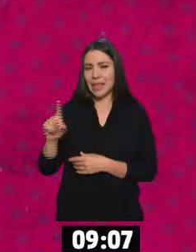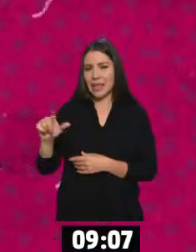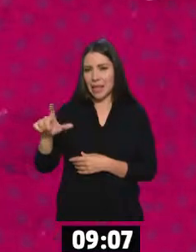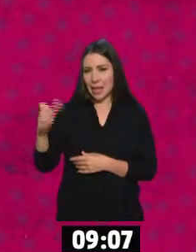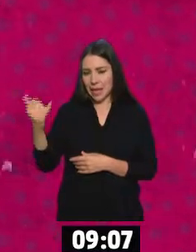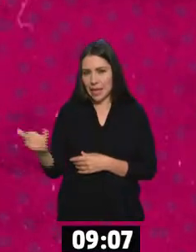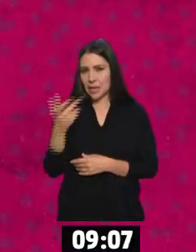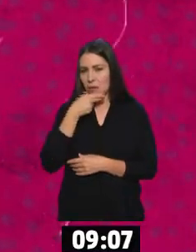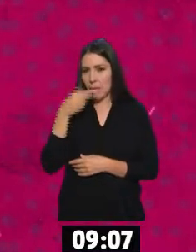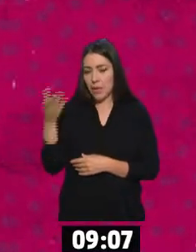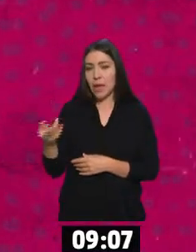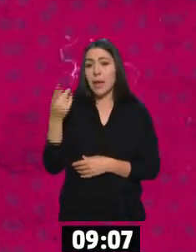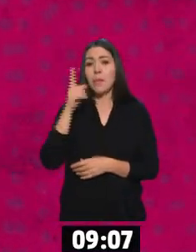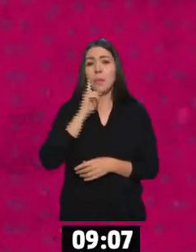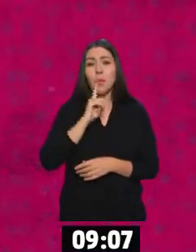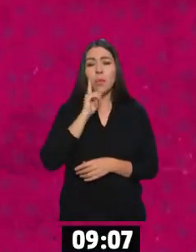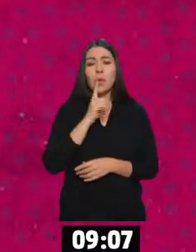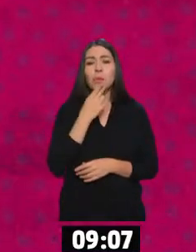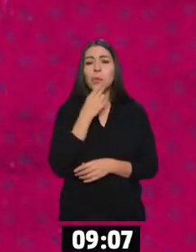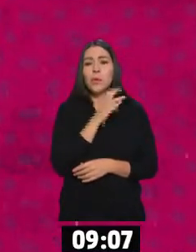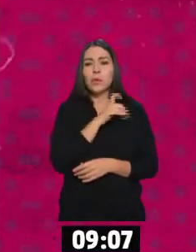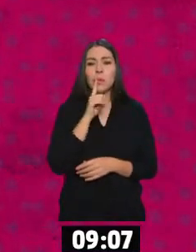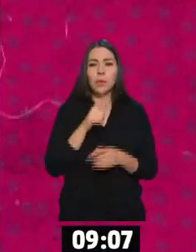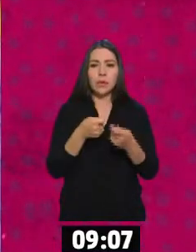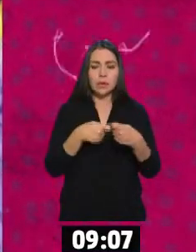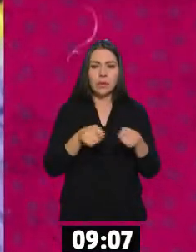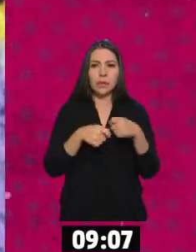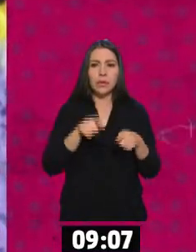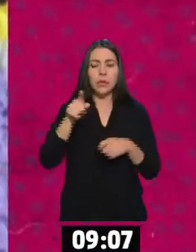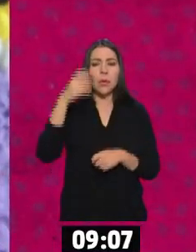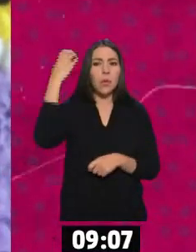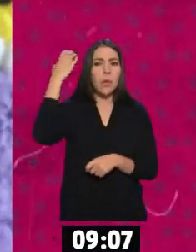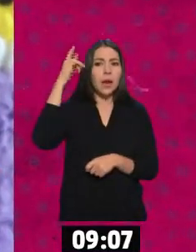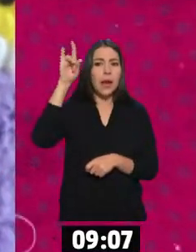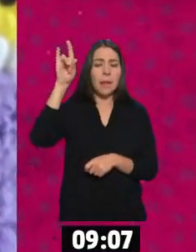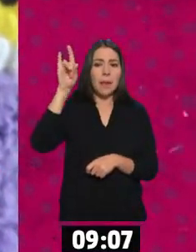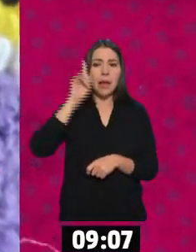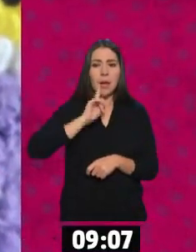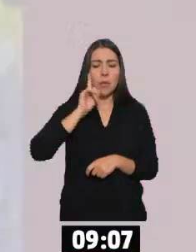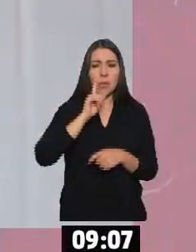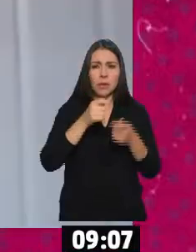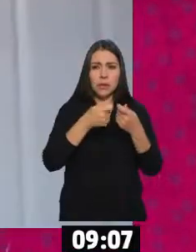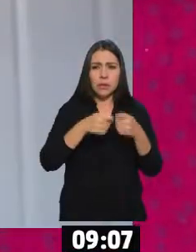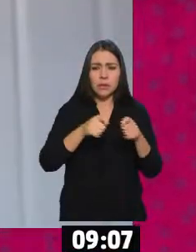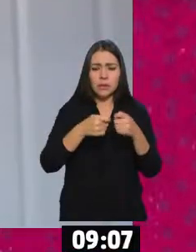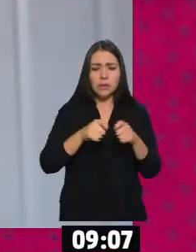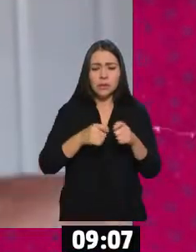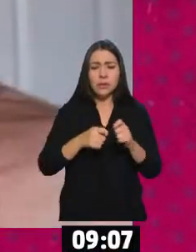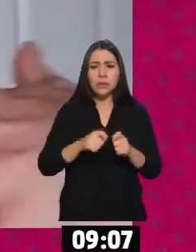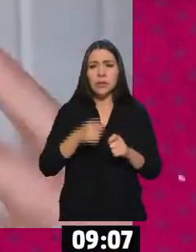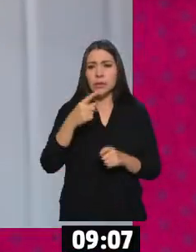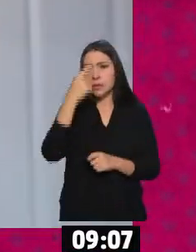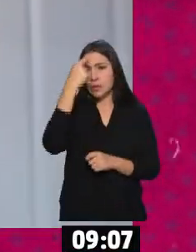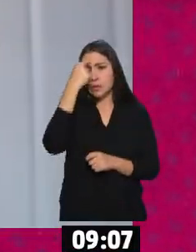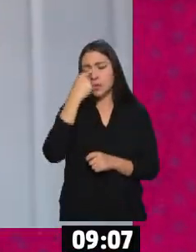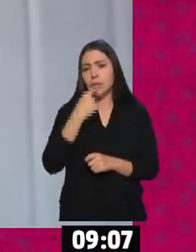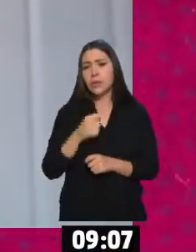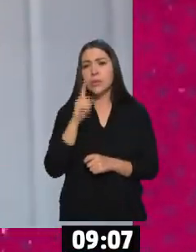es una fan que tiene su tiendita de crochet en Cuernavaca, Morelos. Y le hizo la figurita de